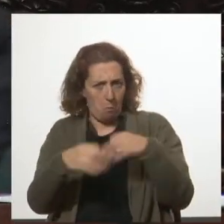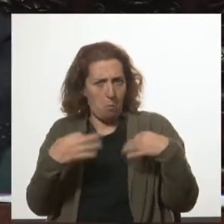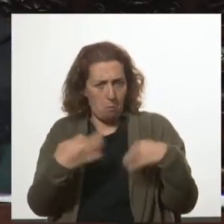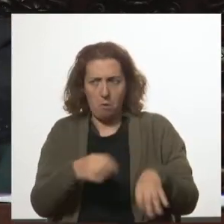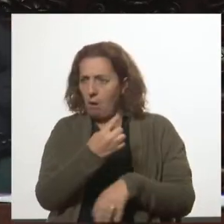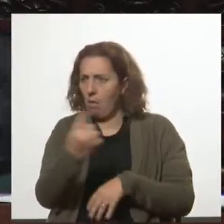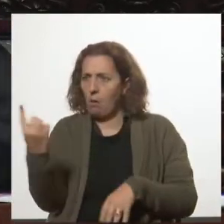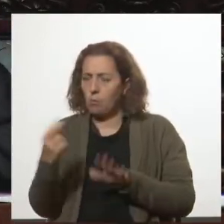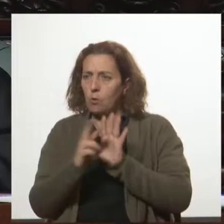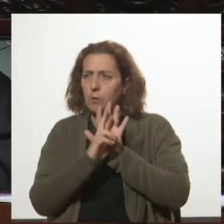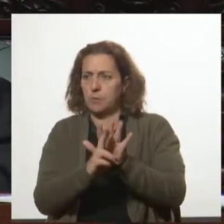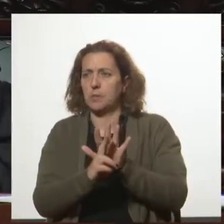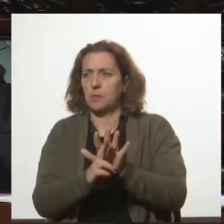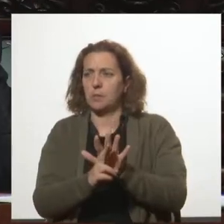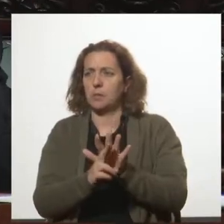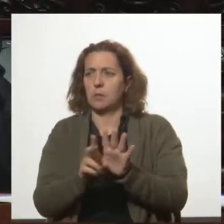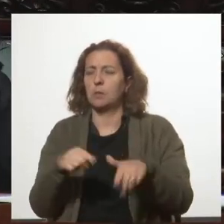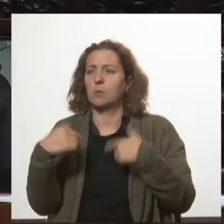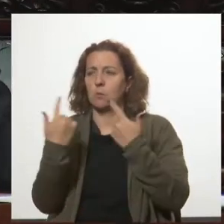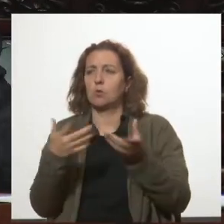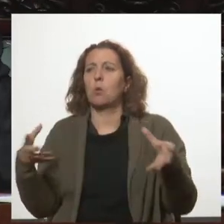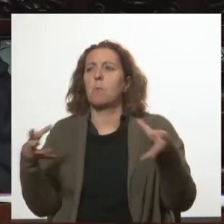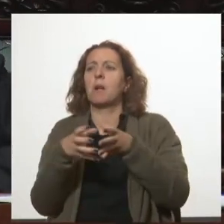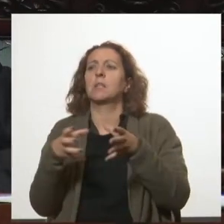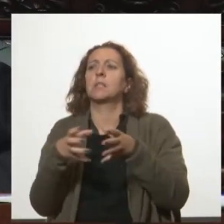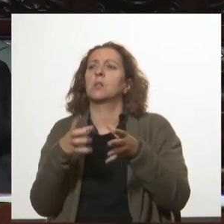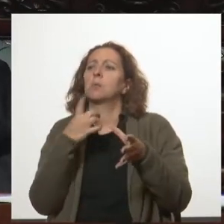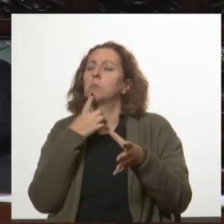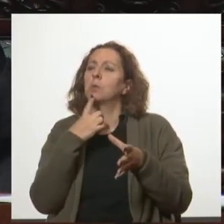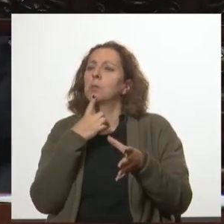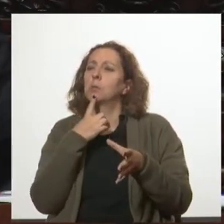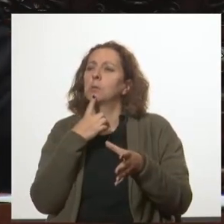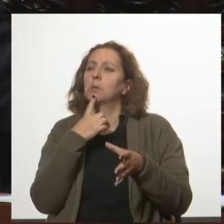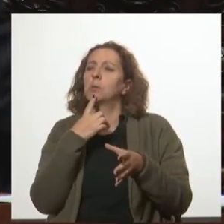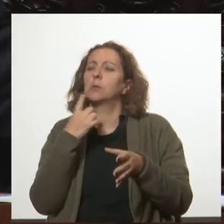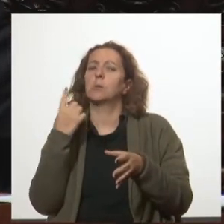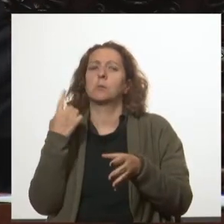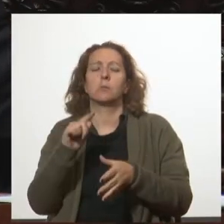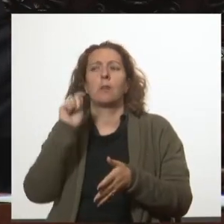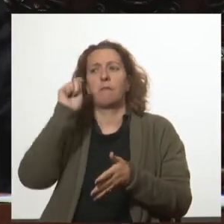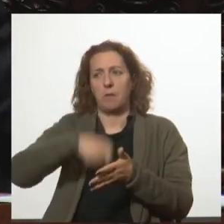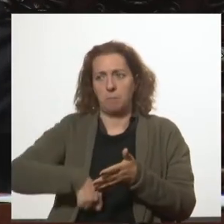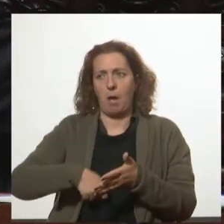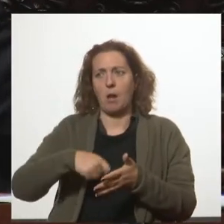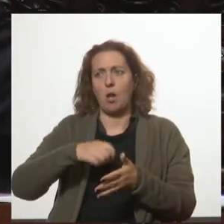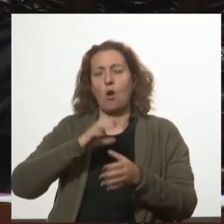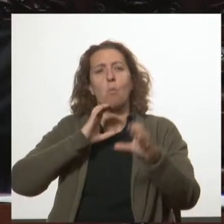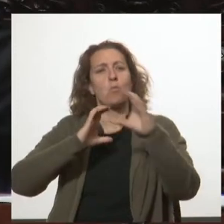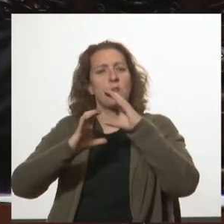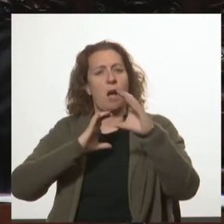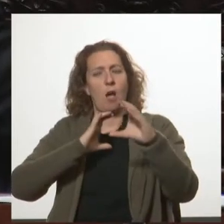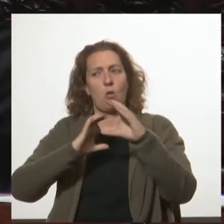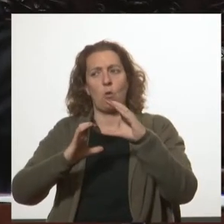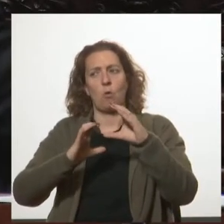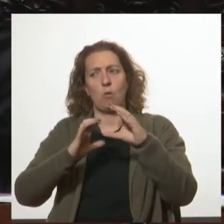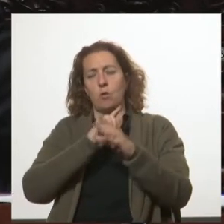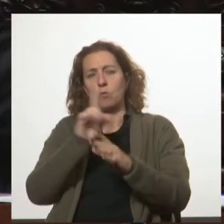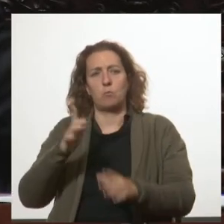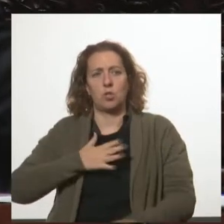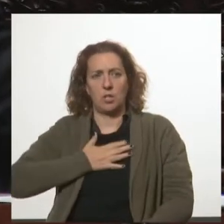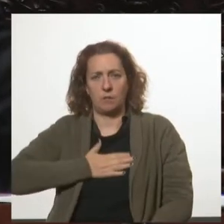representantes desde nuestro partido vamos a firmar el comunicado dando por